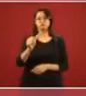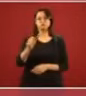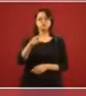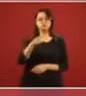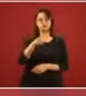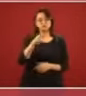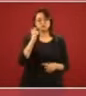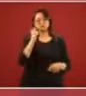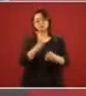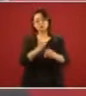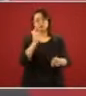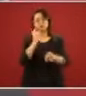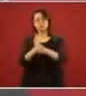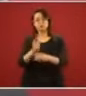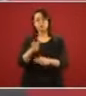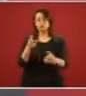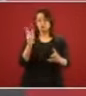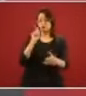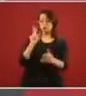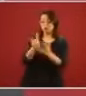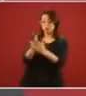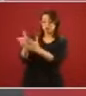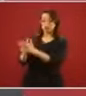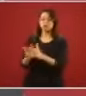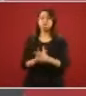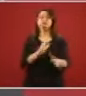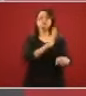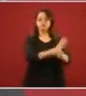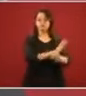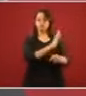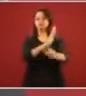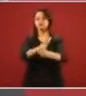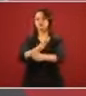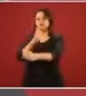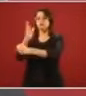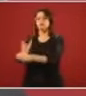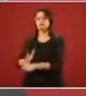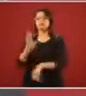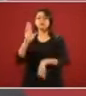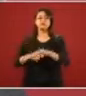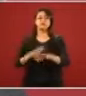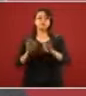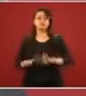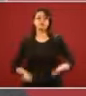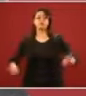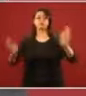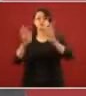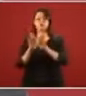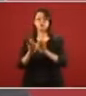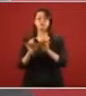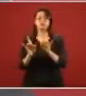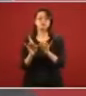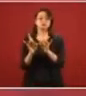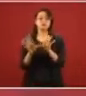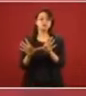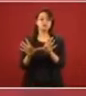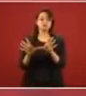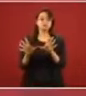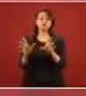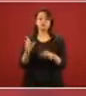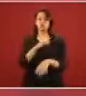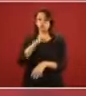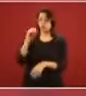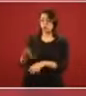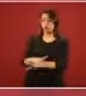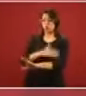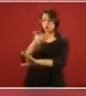feminicidios y sobre todo evitando que se den estos crímenes de odio. ¿Usted